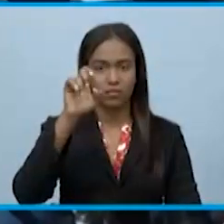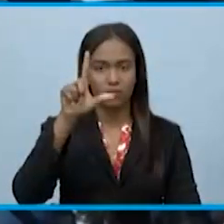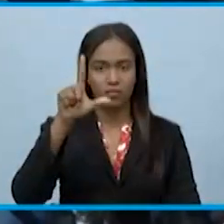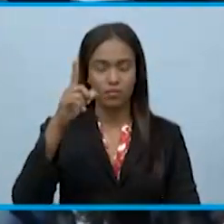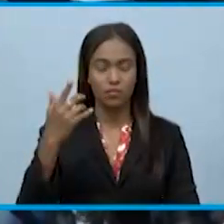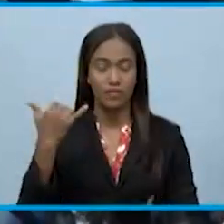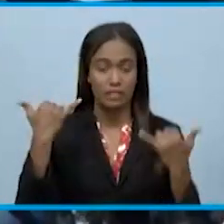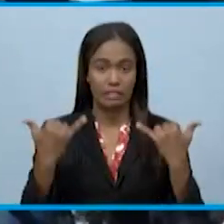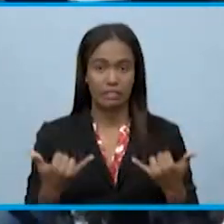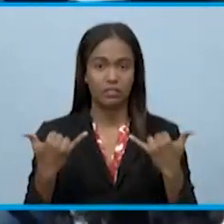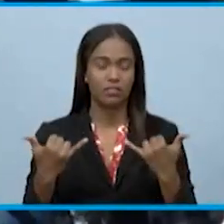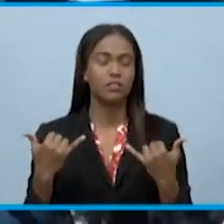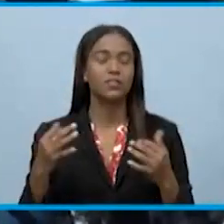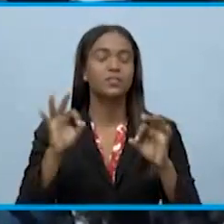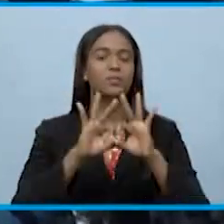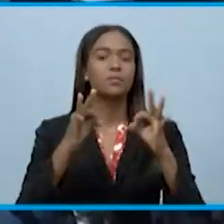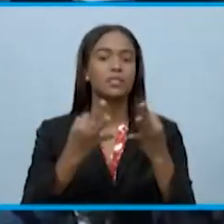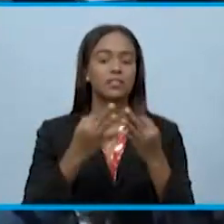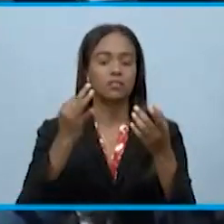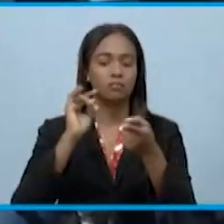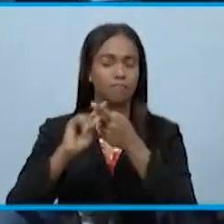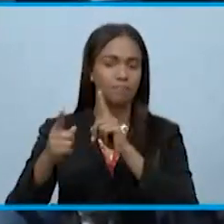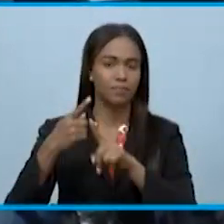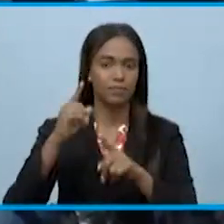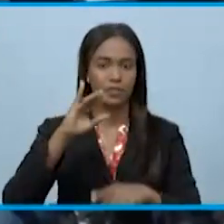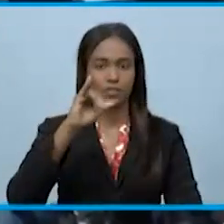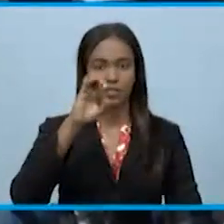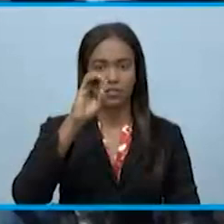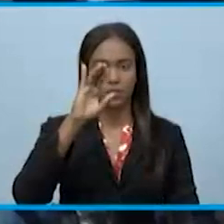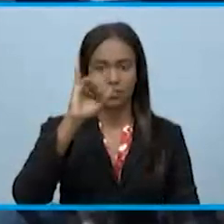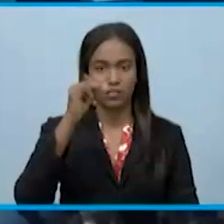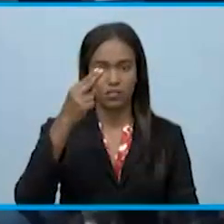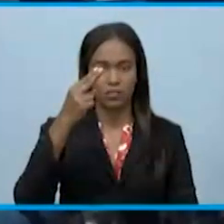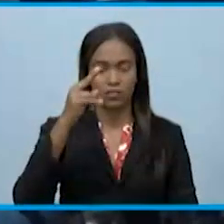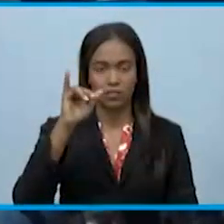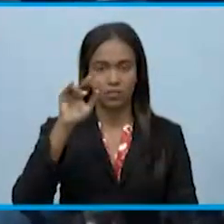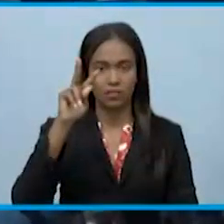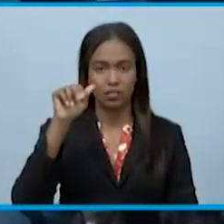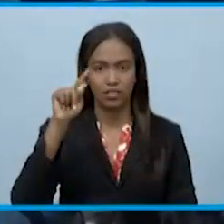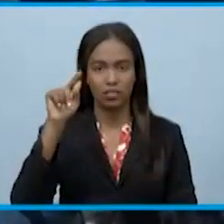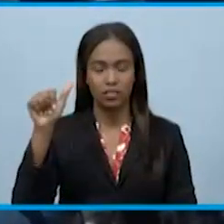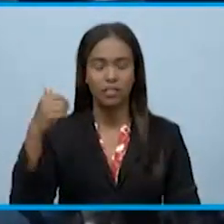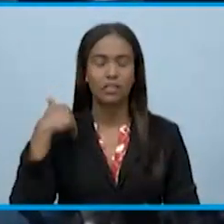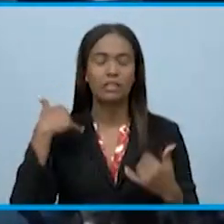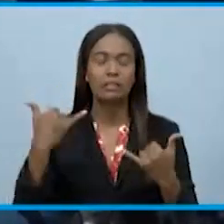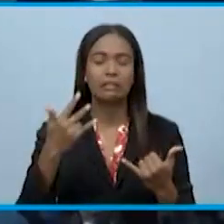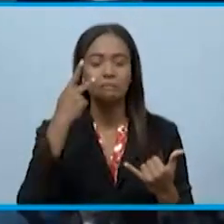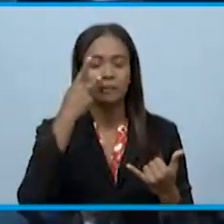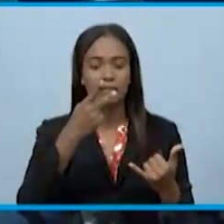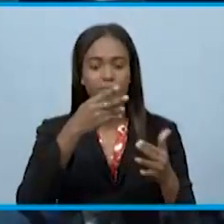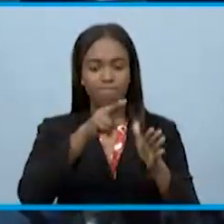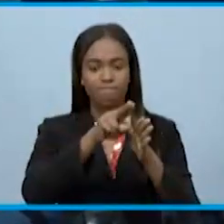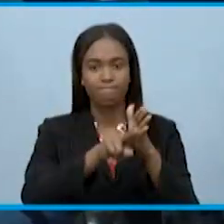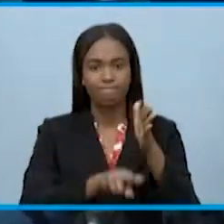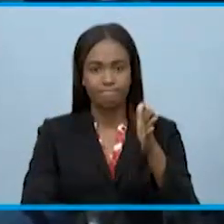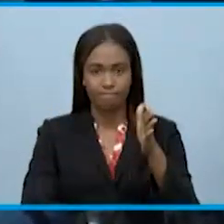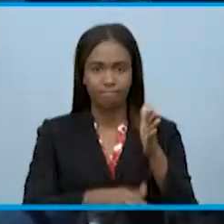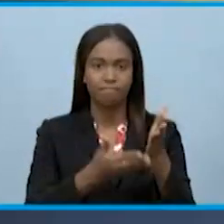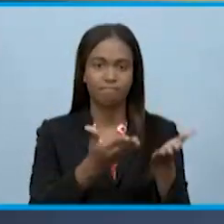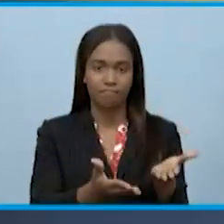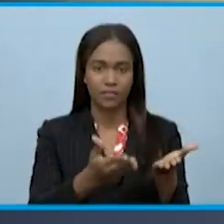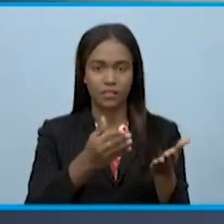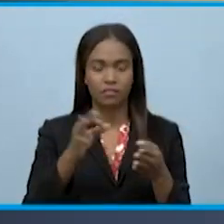en estos momentos familiares y amigos de Jochi Batista se encuentran dándole el último adiós a